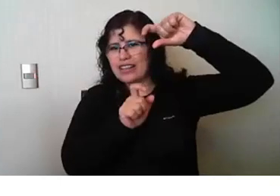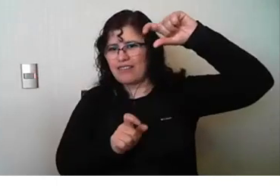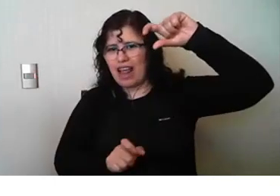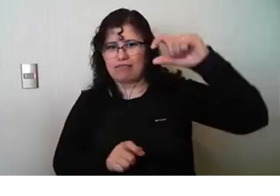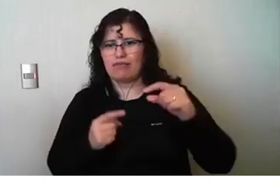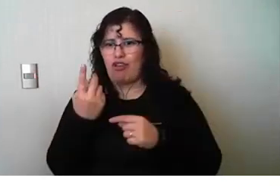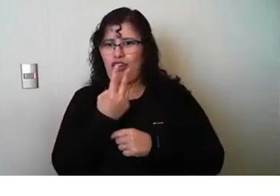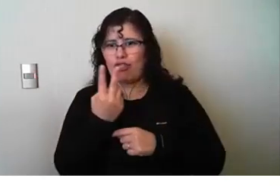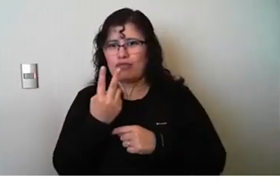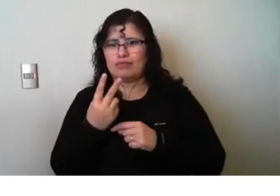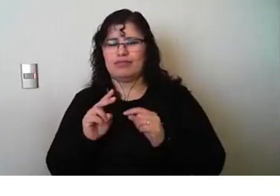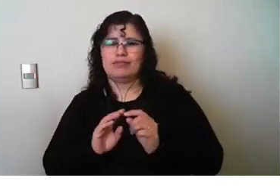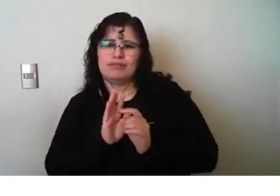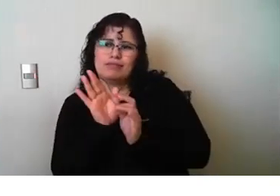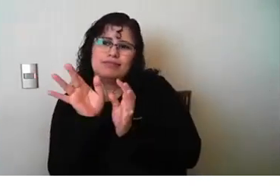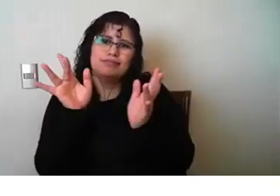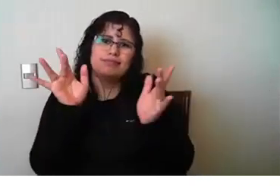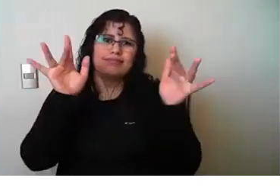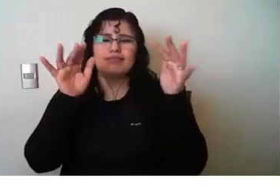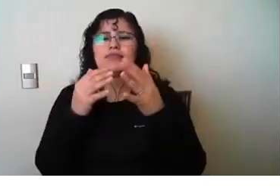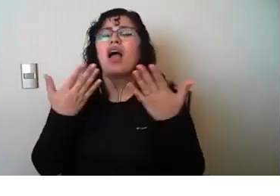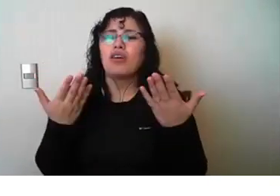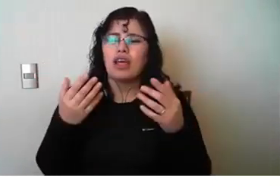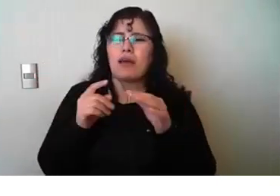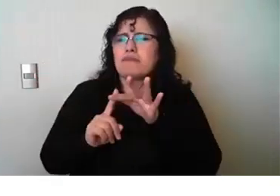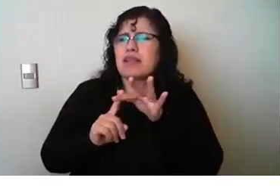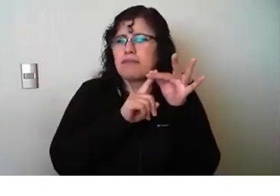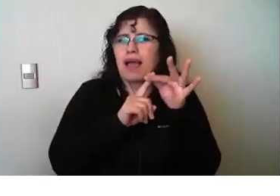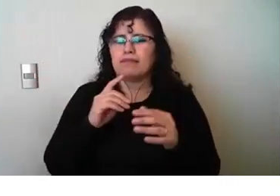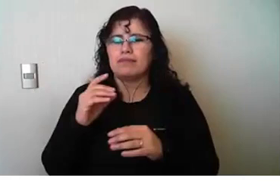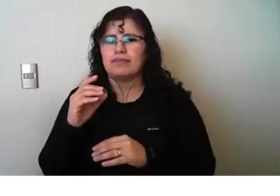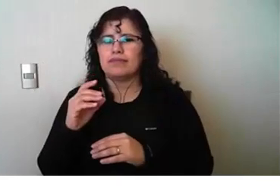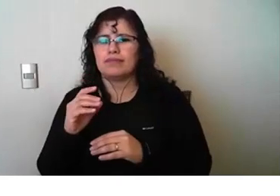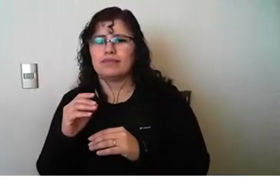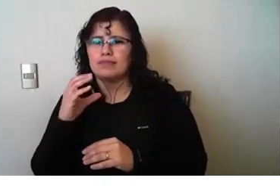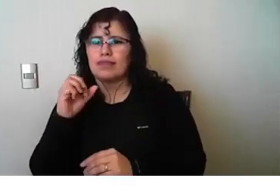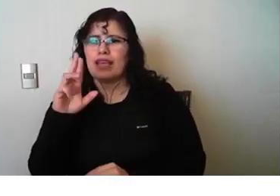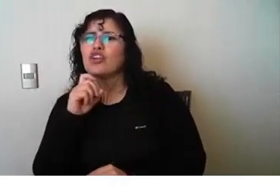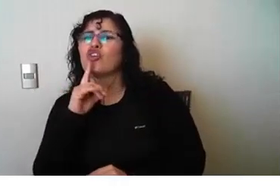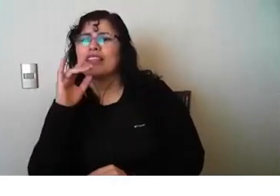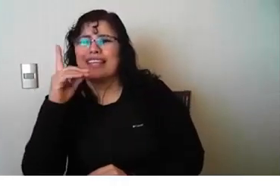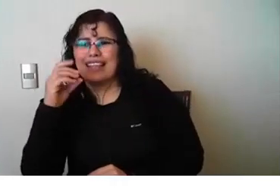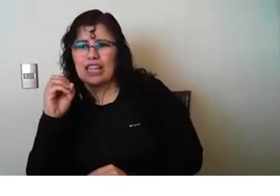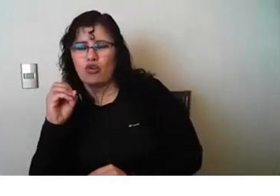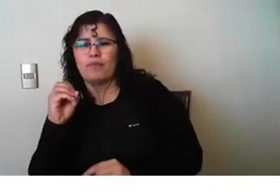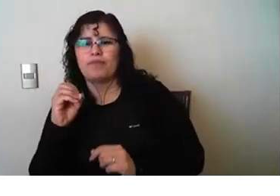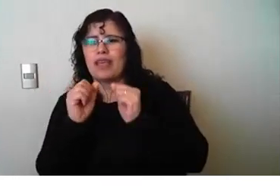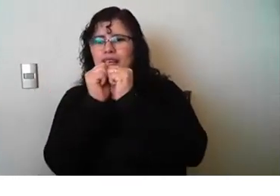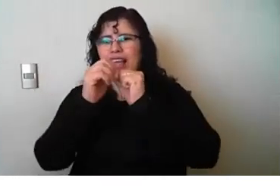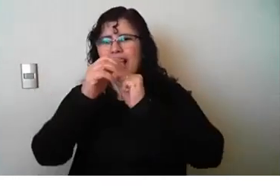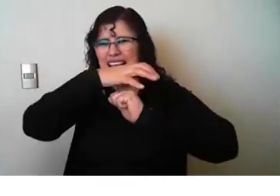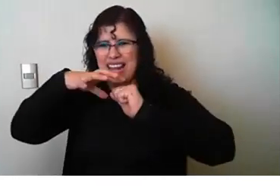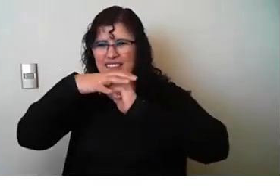ciertas ramas terminales o colaterales, principalmente el carotidio, la arteria cerebral anterior y media, y conforma